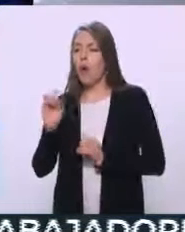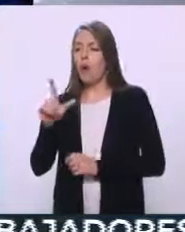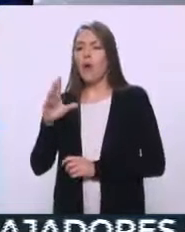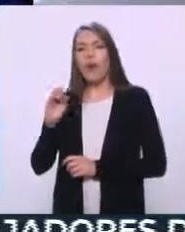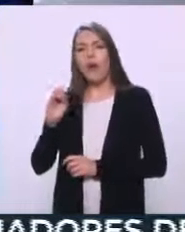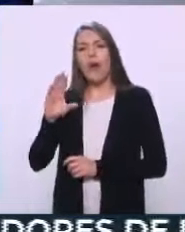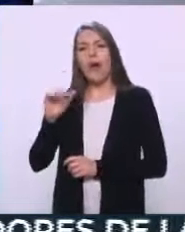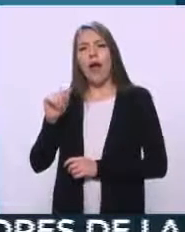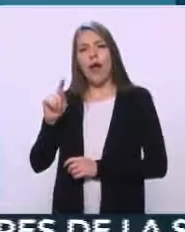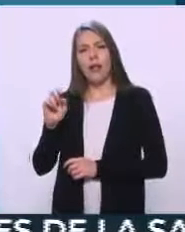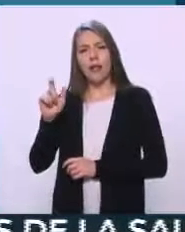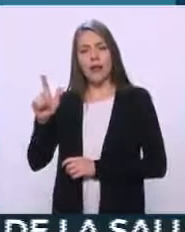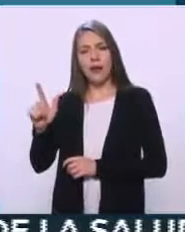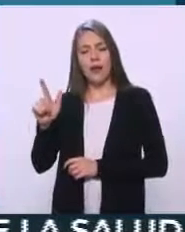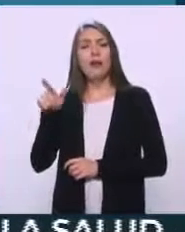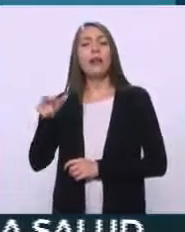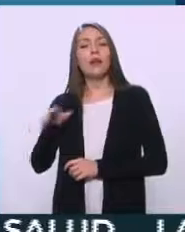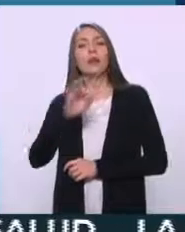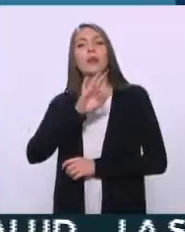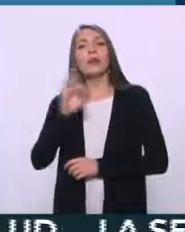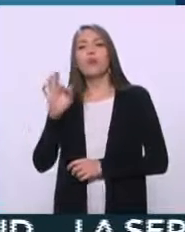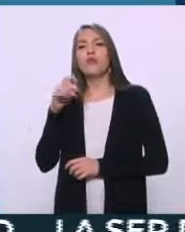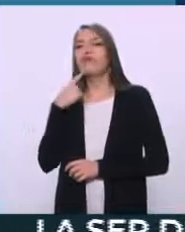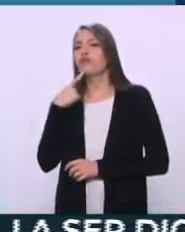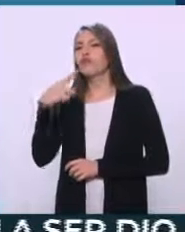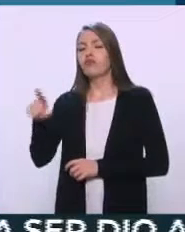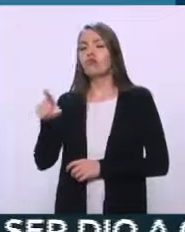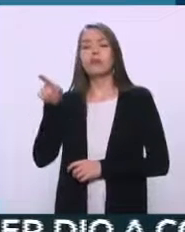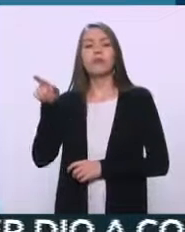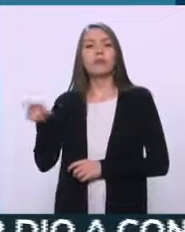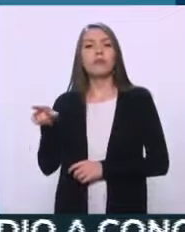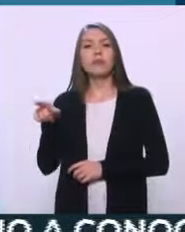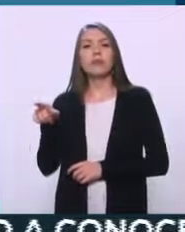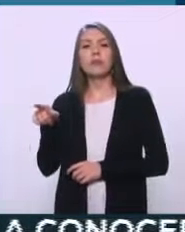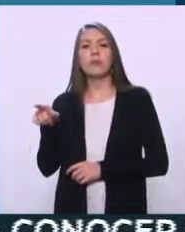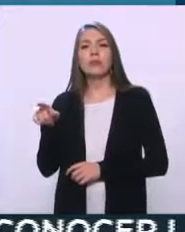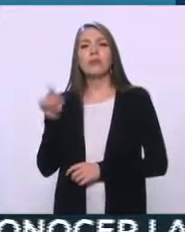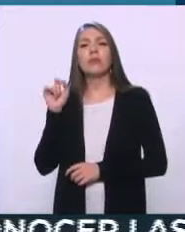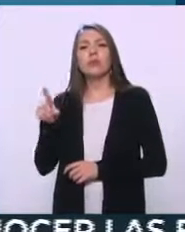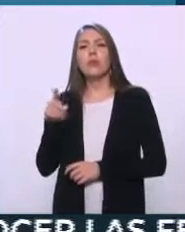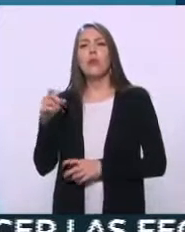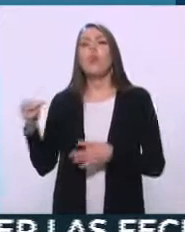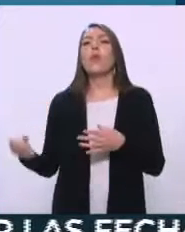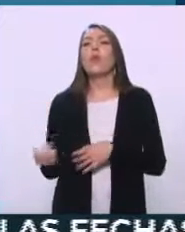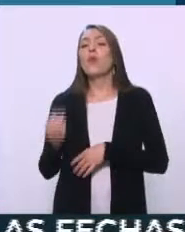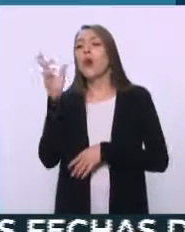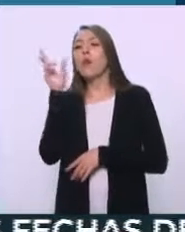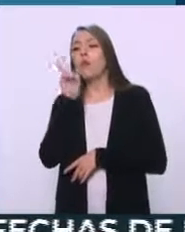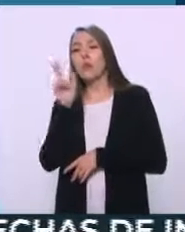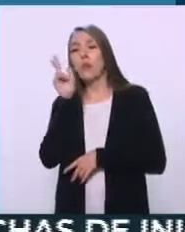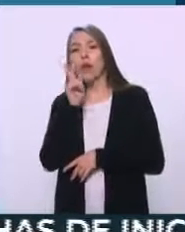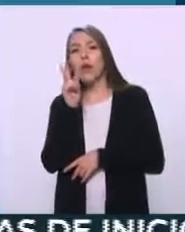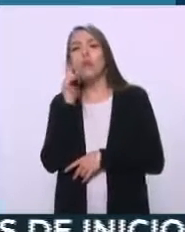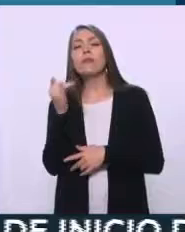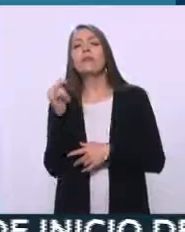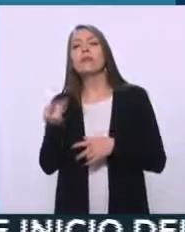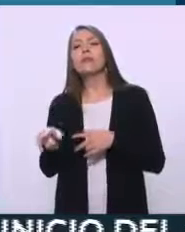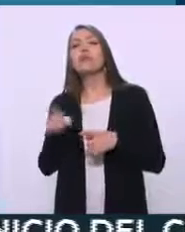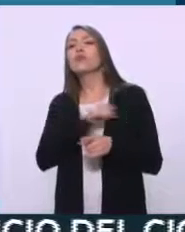Y lo tienen que reportar únicamente, bueno, el número total de pruebas que hacen, pero solo los datos de los